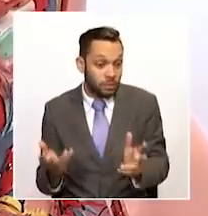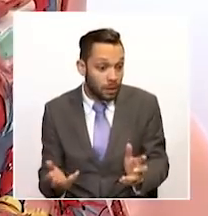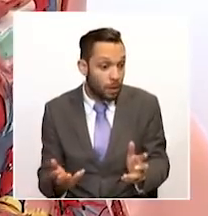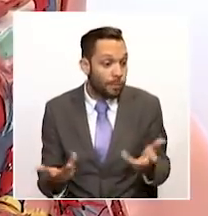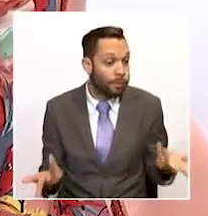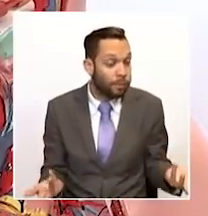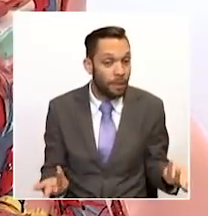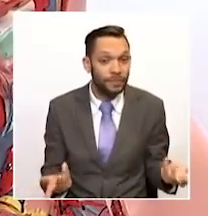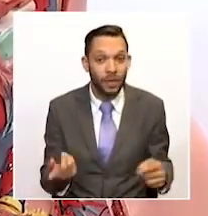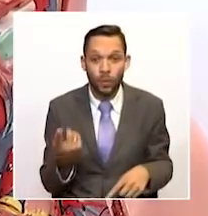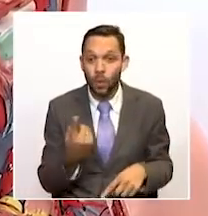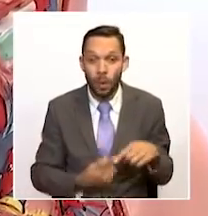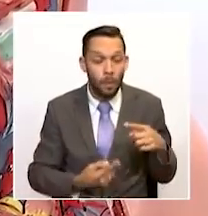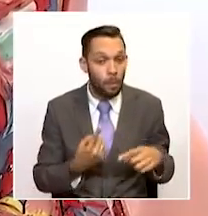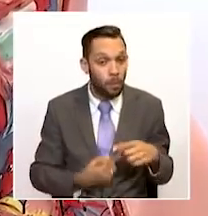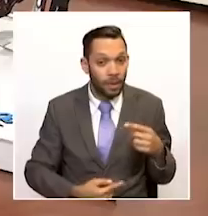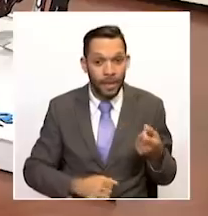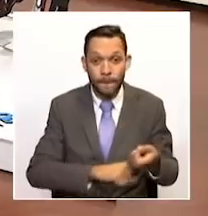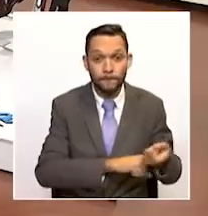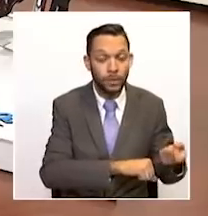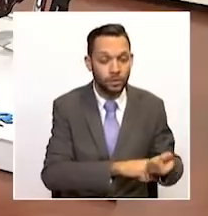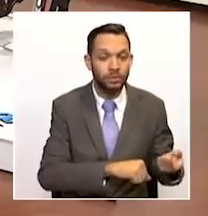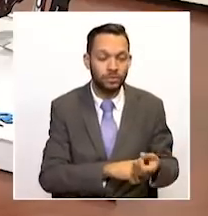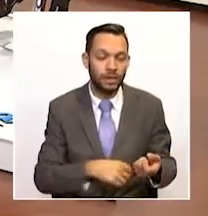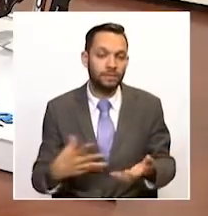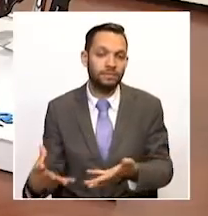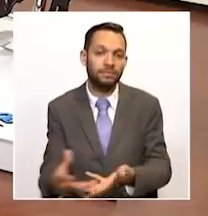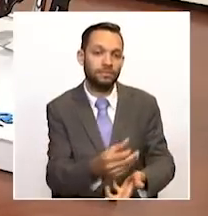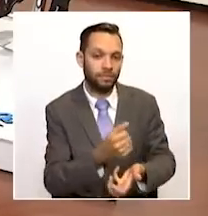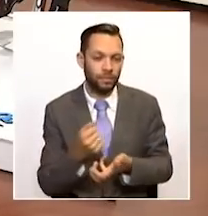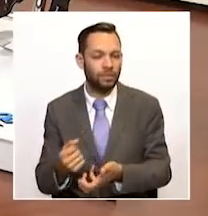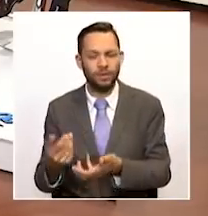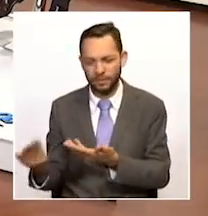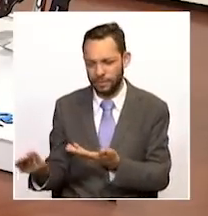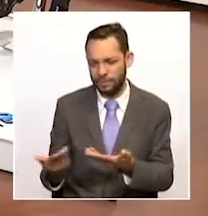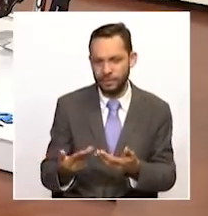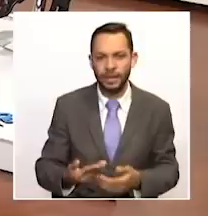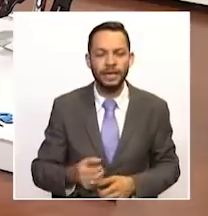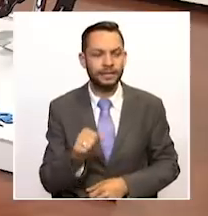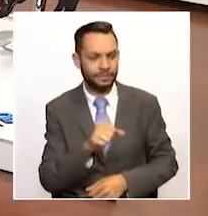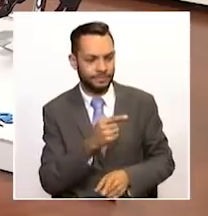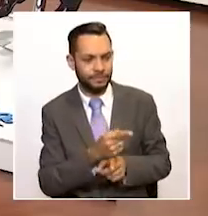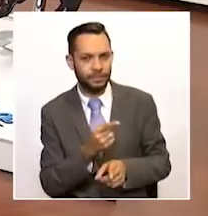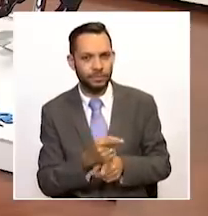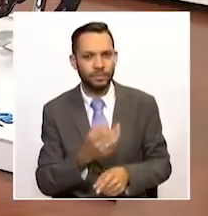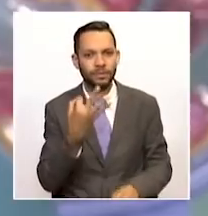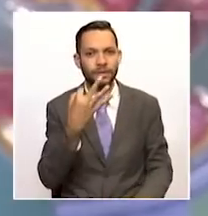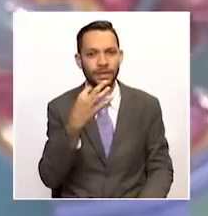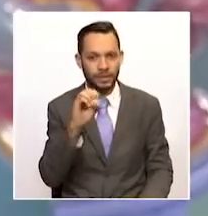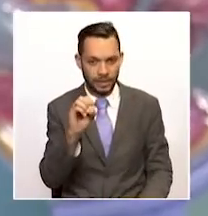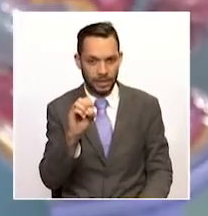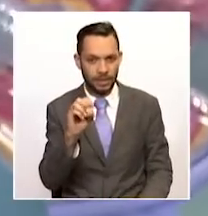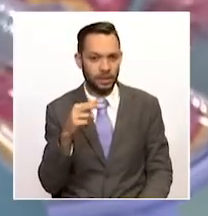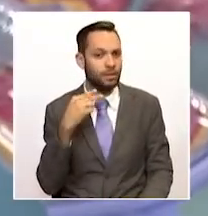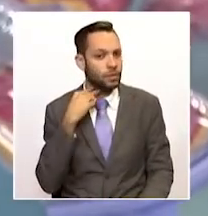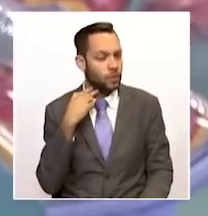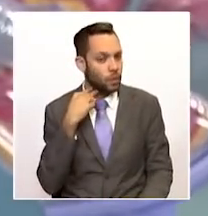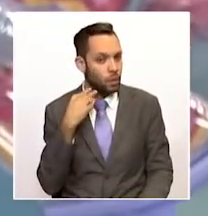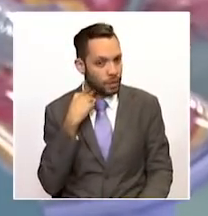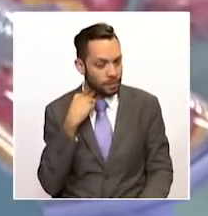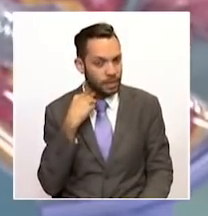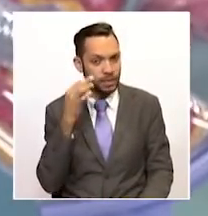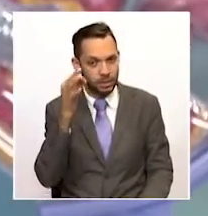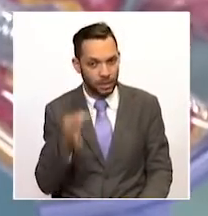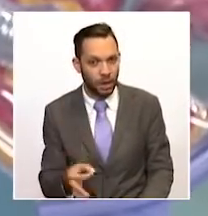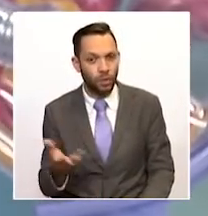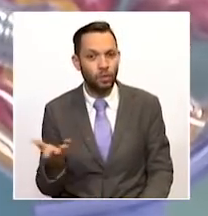a tener estos apoyos médicos bueno resulta que el día 30 de noviembre el es decir el viernes vamos a tener